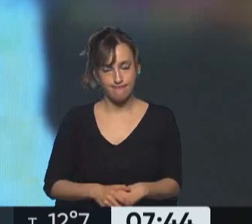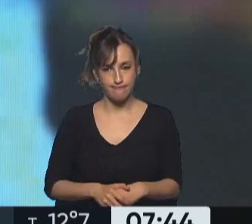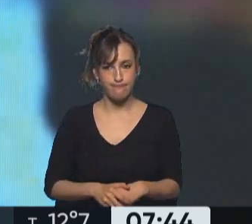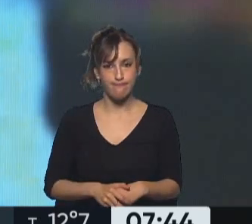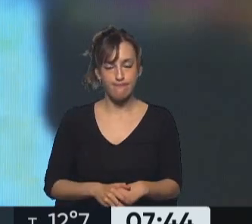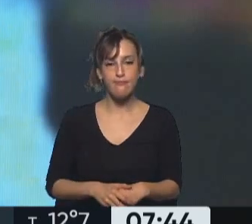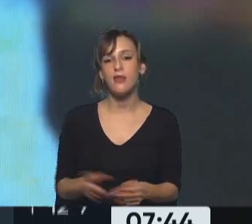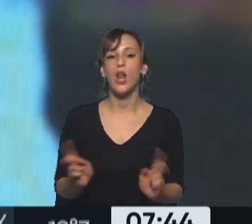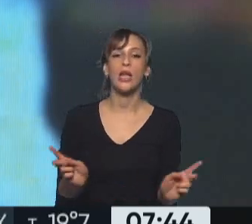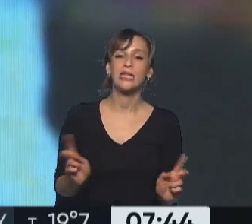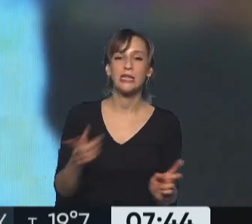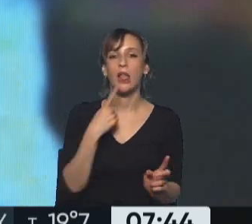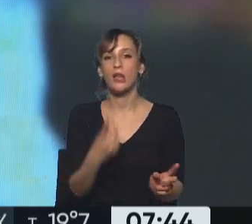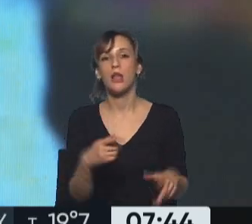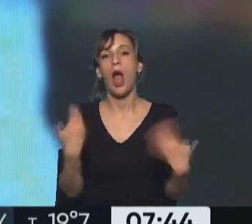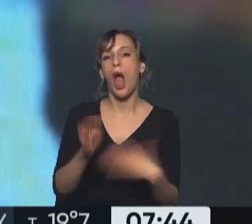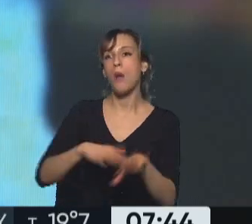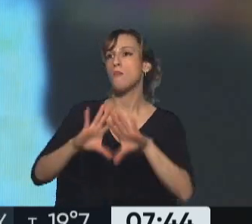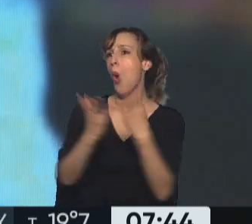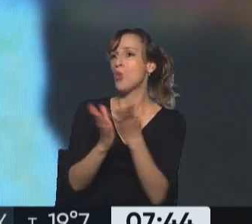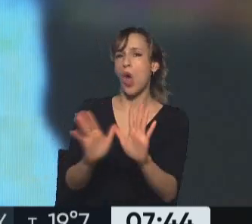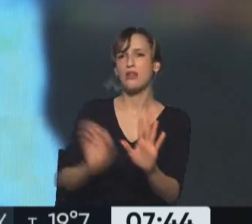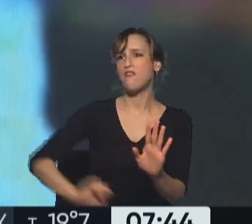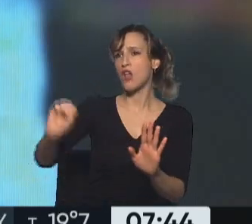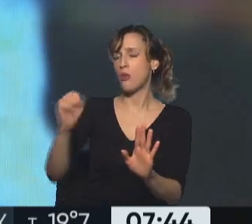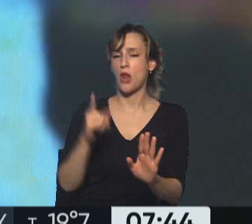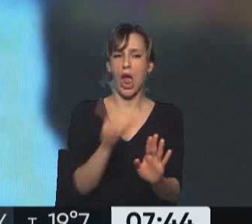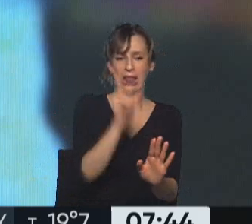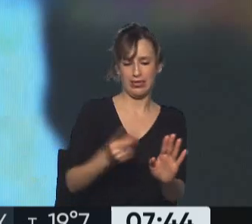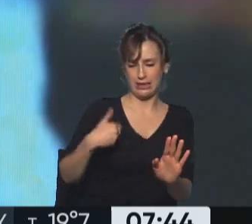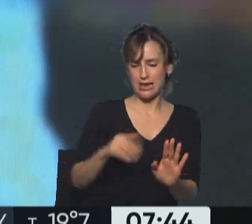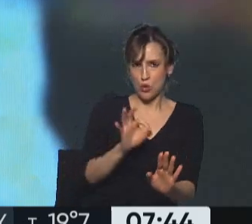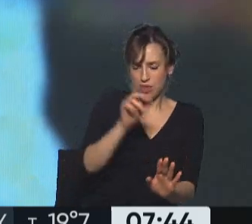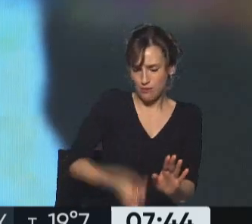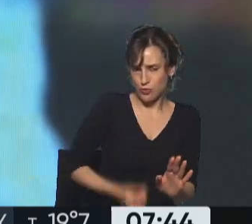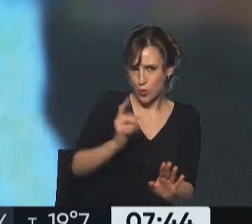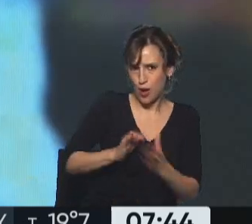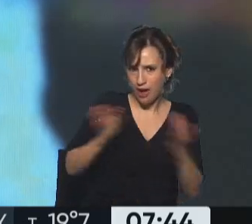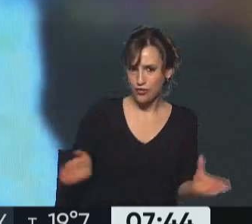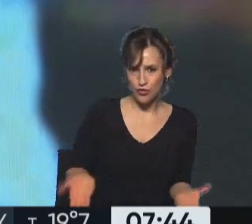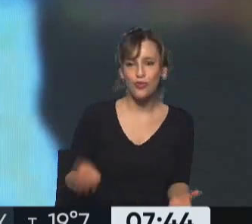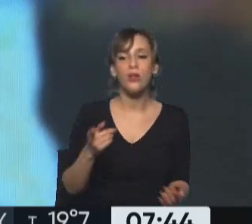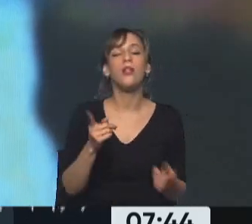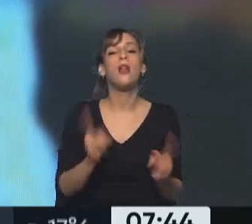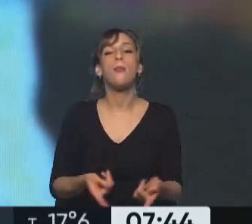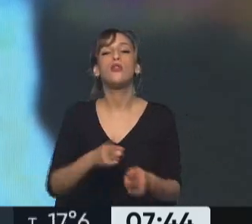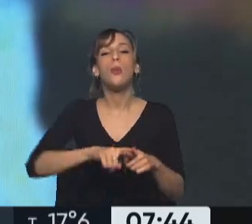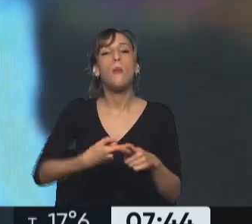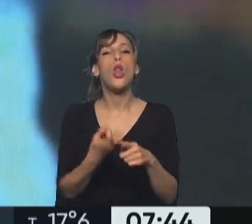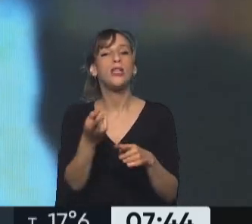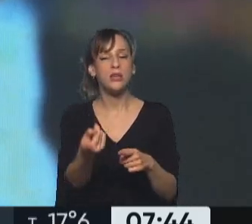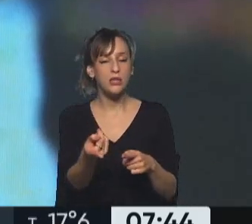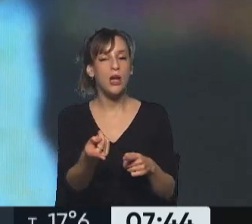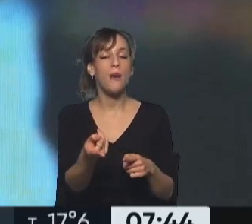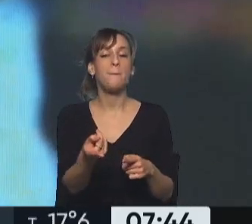puede excusar con lo del mundo, pero también habló del tema político y dijo que la parte política, digamos, que no estén alineados